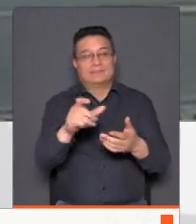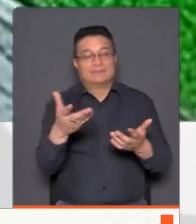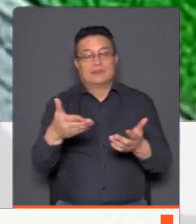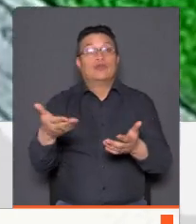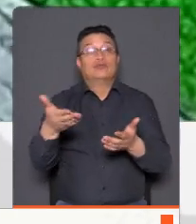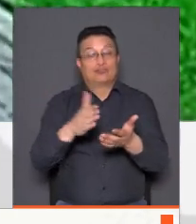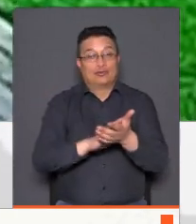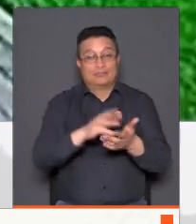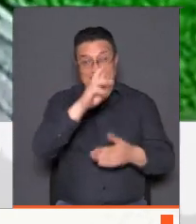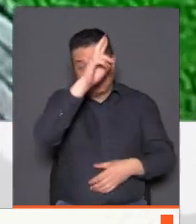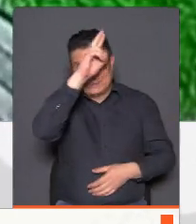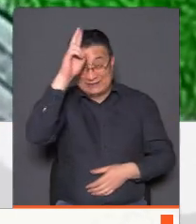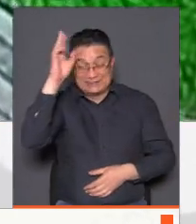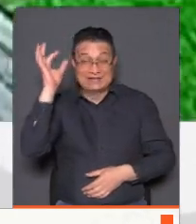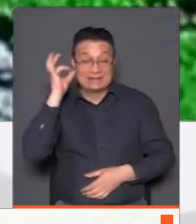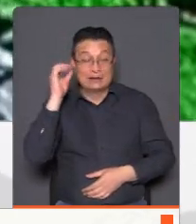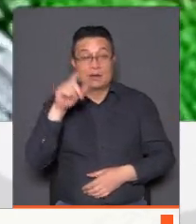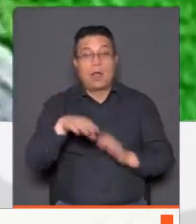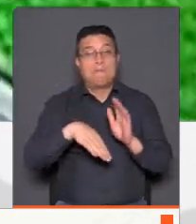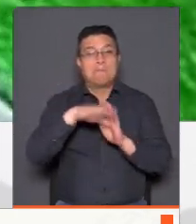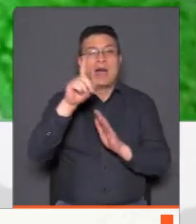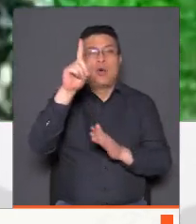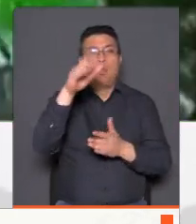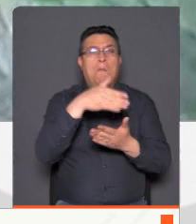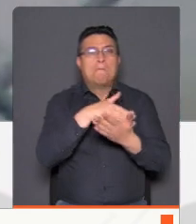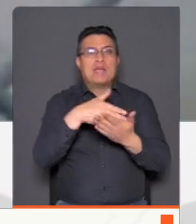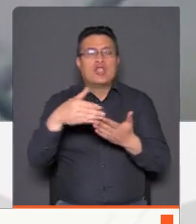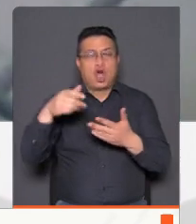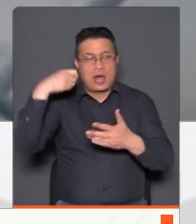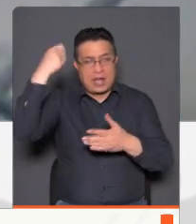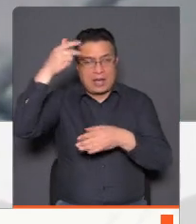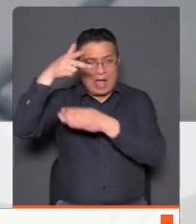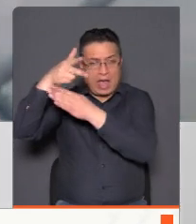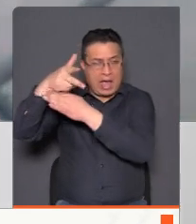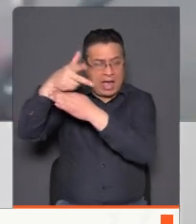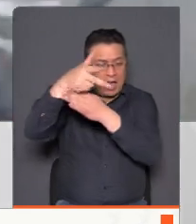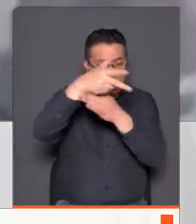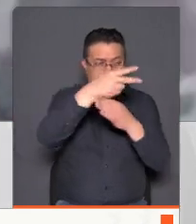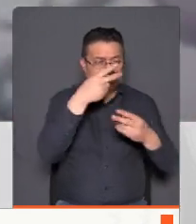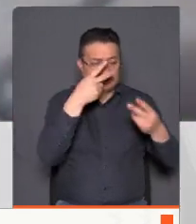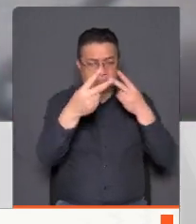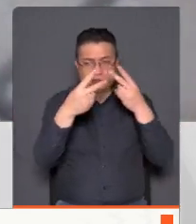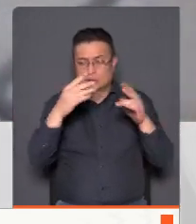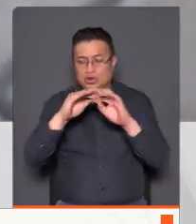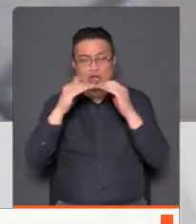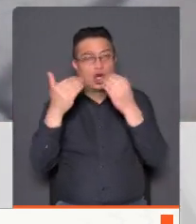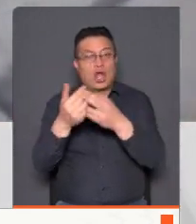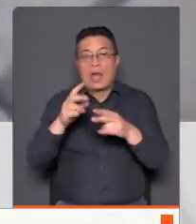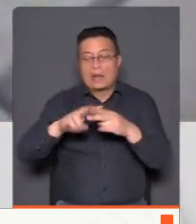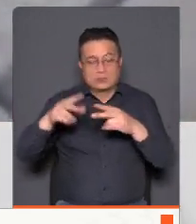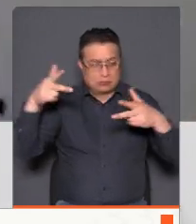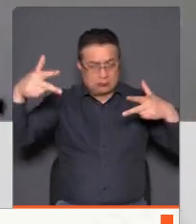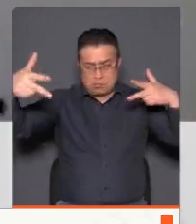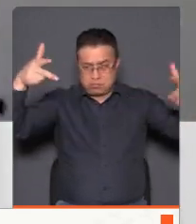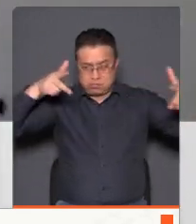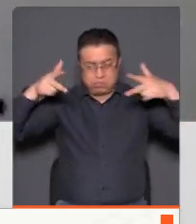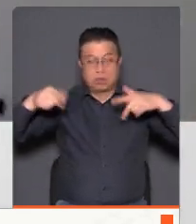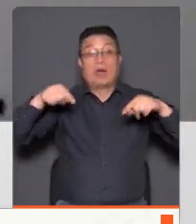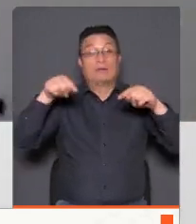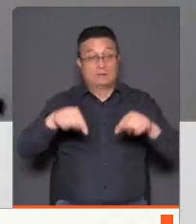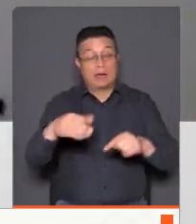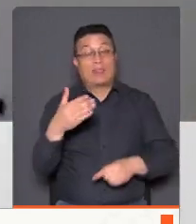tener. Hay más de 1 millón de cámaras que están mirando a cada minuto todo lo que están haciendo las personas. Bueno, en estos casos también